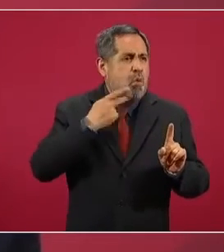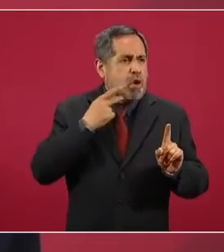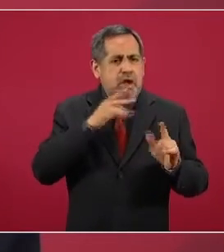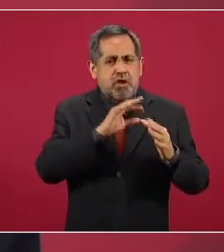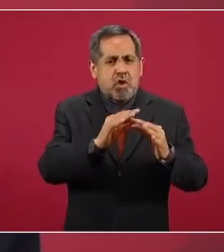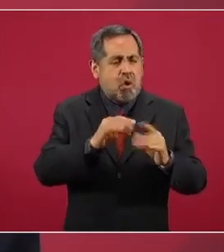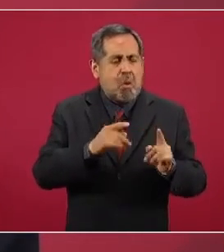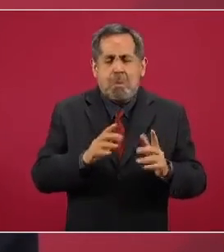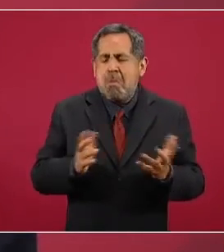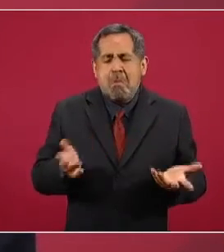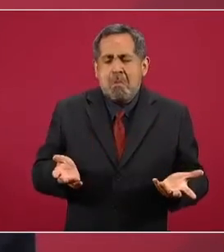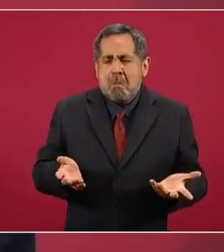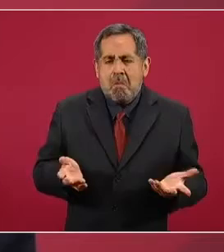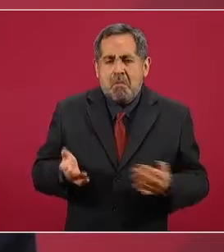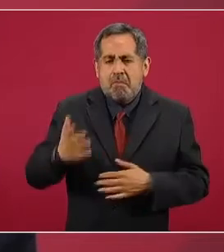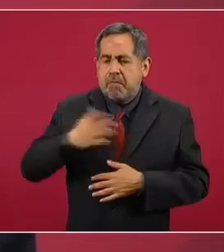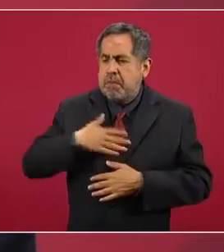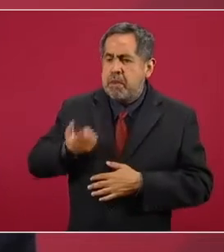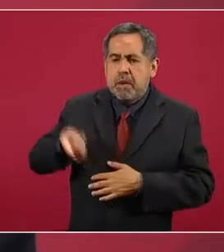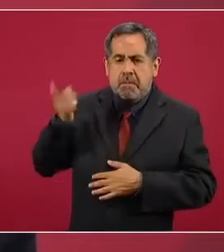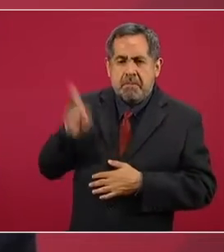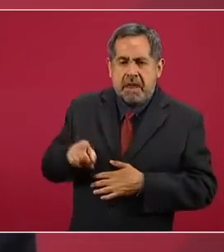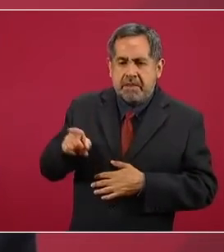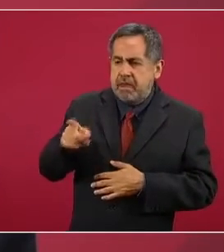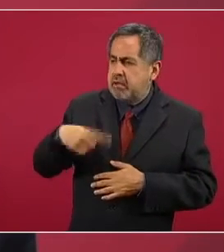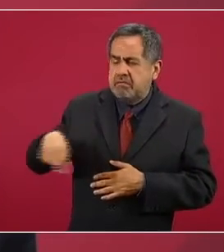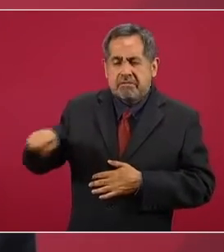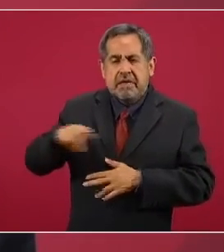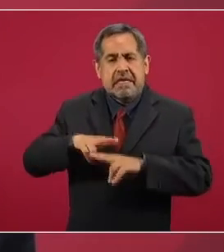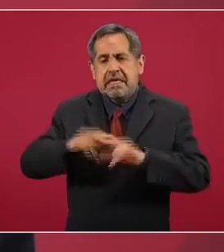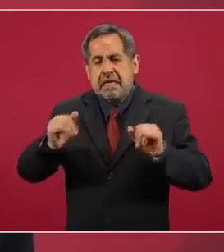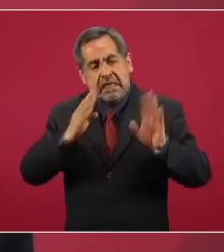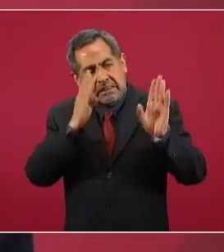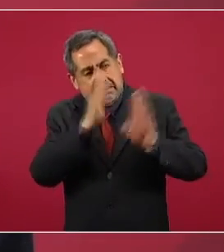político, esa es la instrucción que he dado,